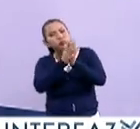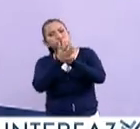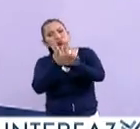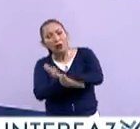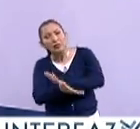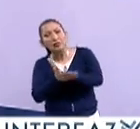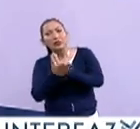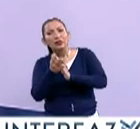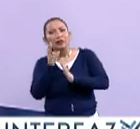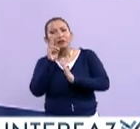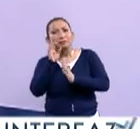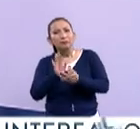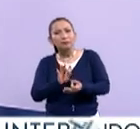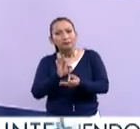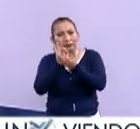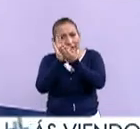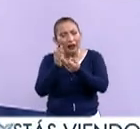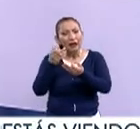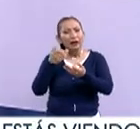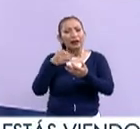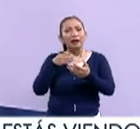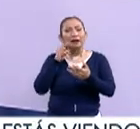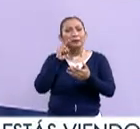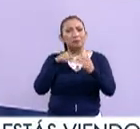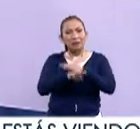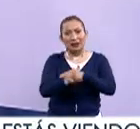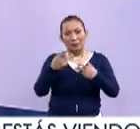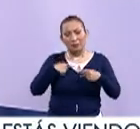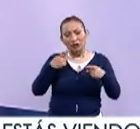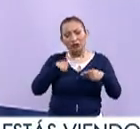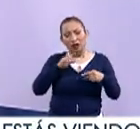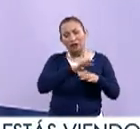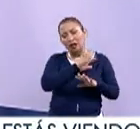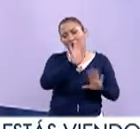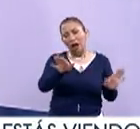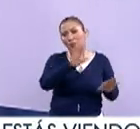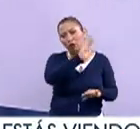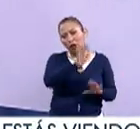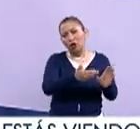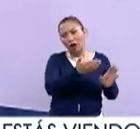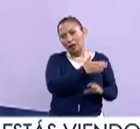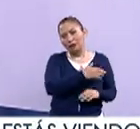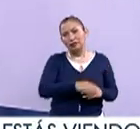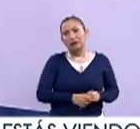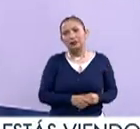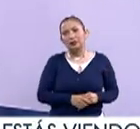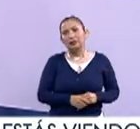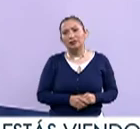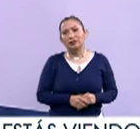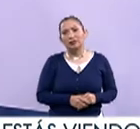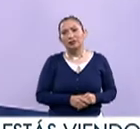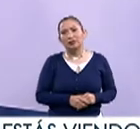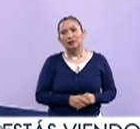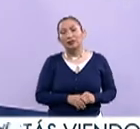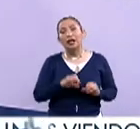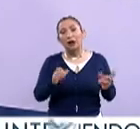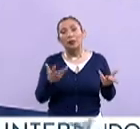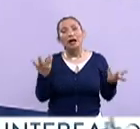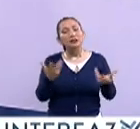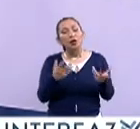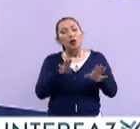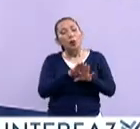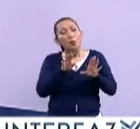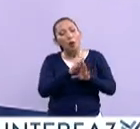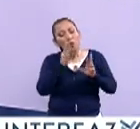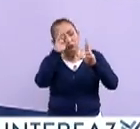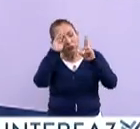de enfrentarnos, de acceder a las personas que nos han dejado pues en vida y que por supuesto les generamos una